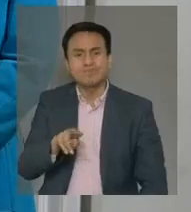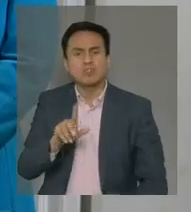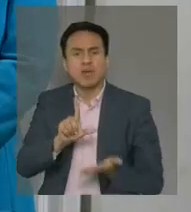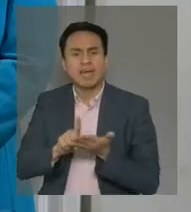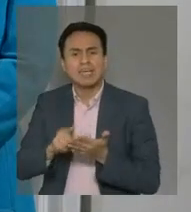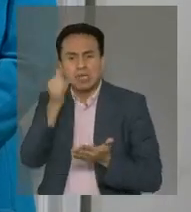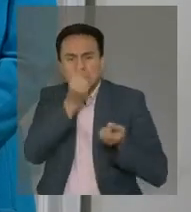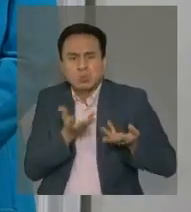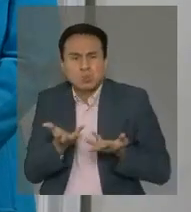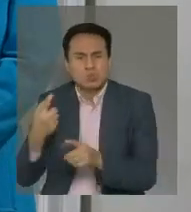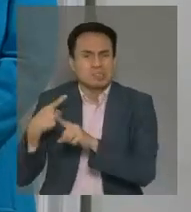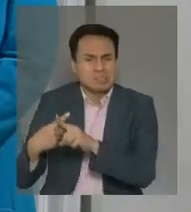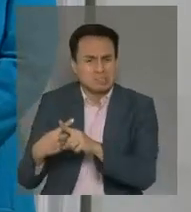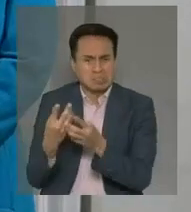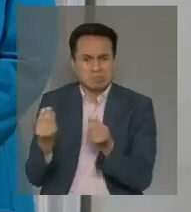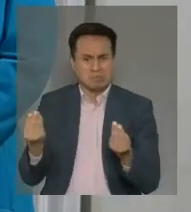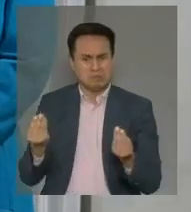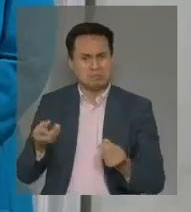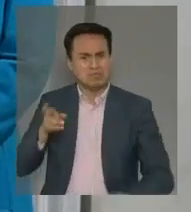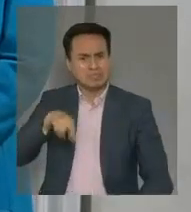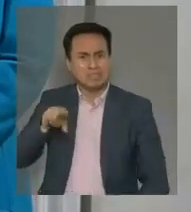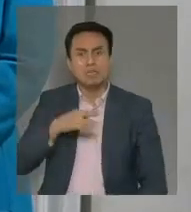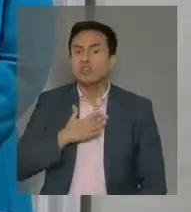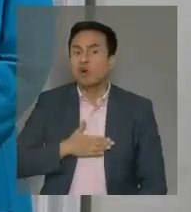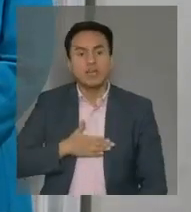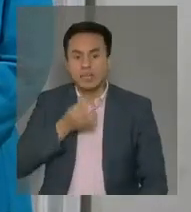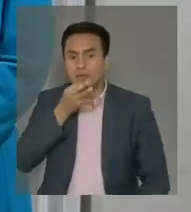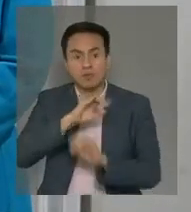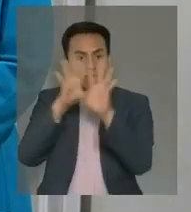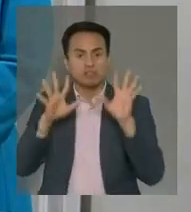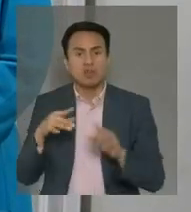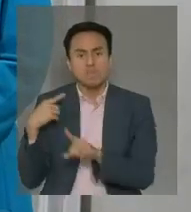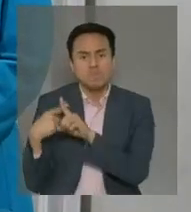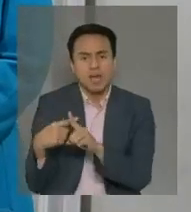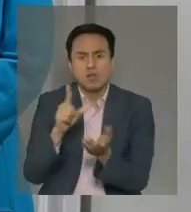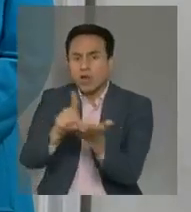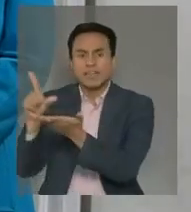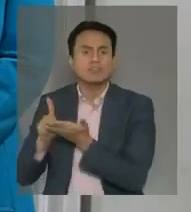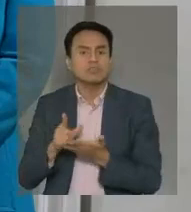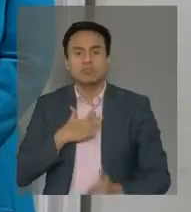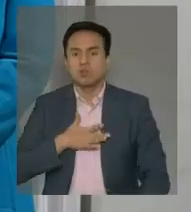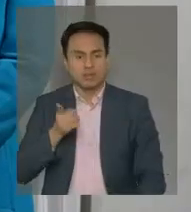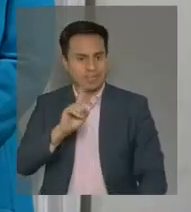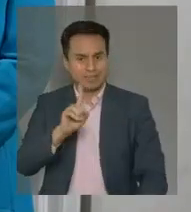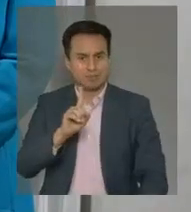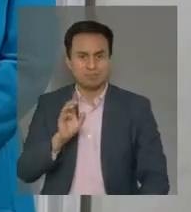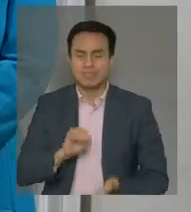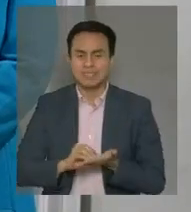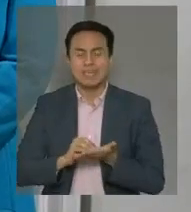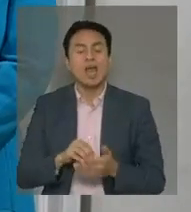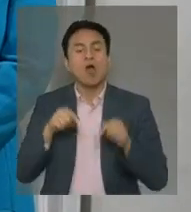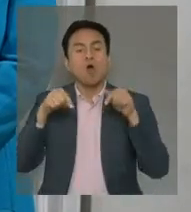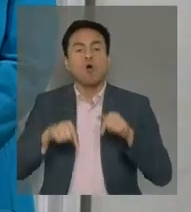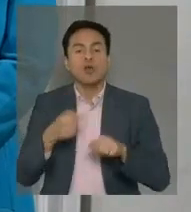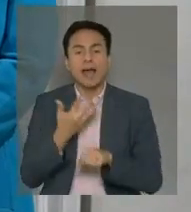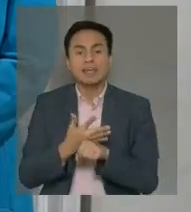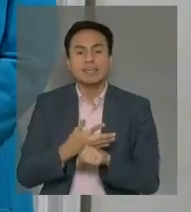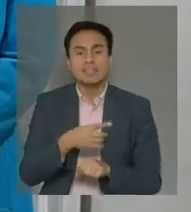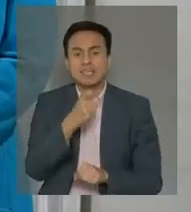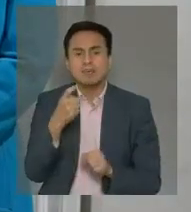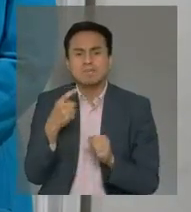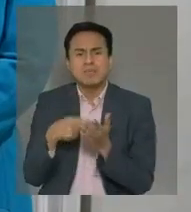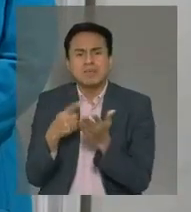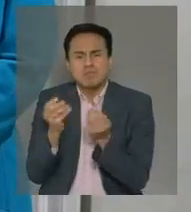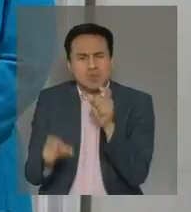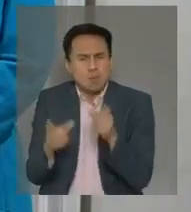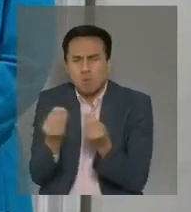sacrificio y lo hemos dicho muy claro no queremos más horas de sacrificio hoy existen cientos de miles de